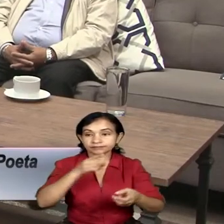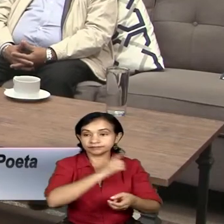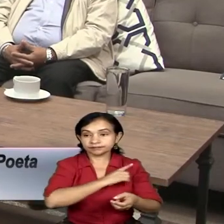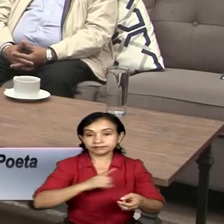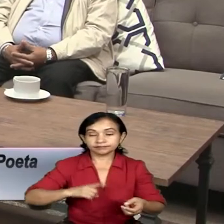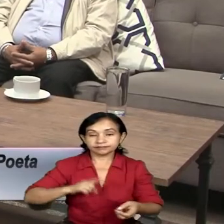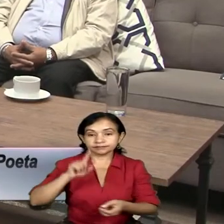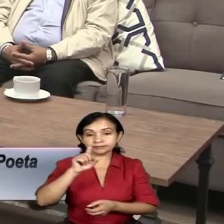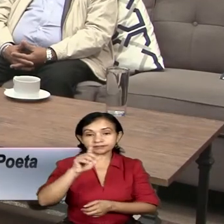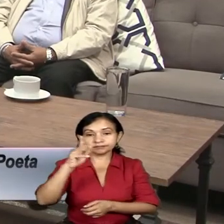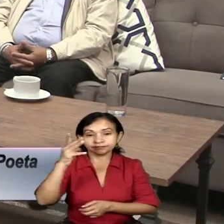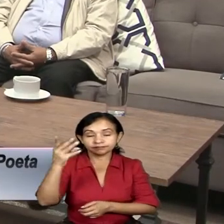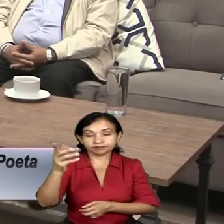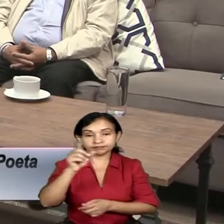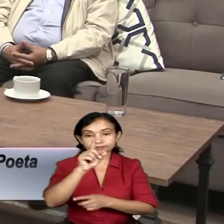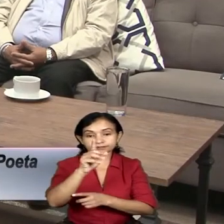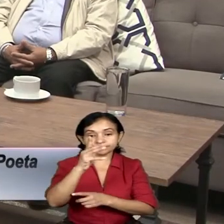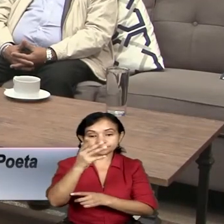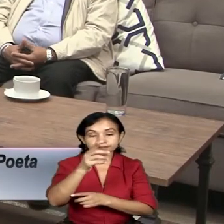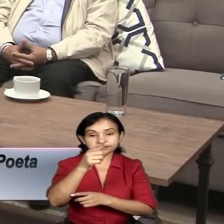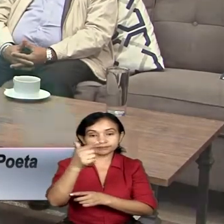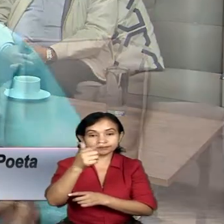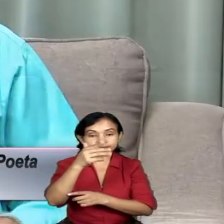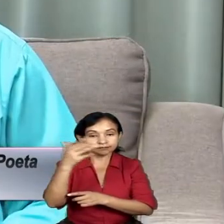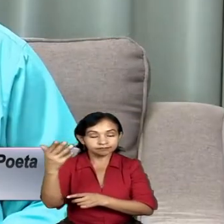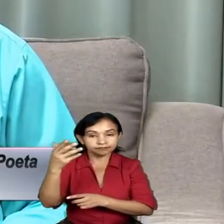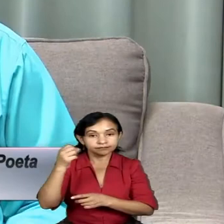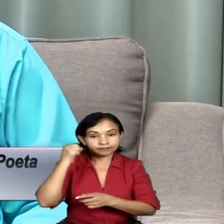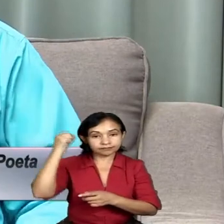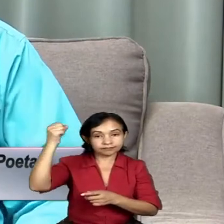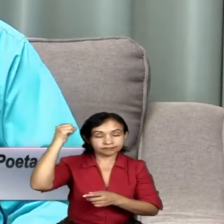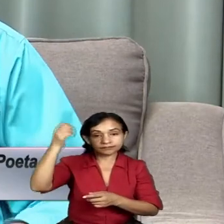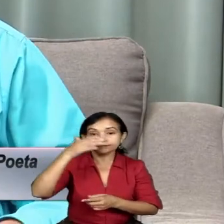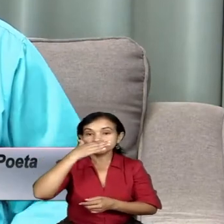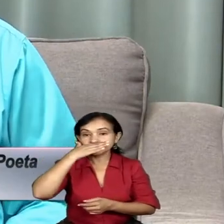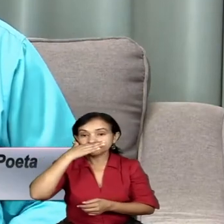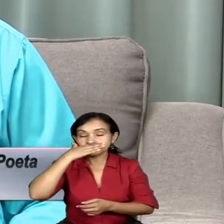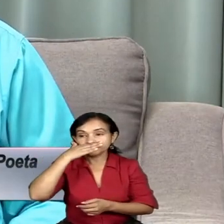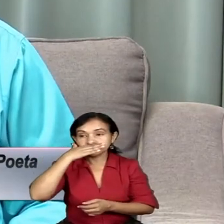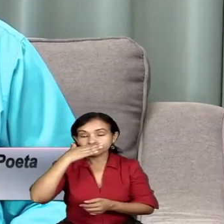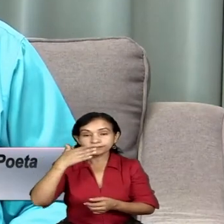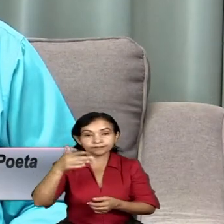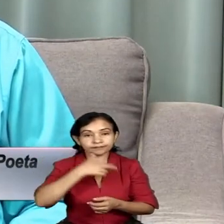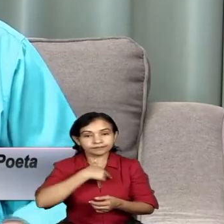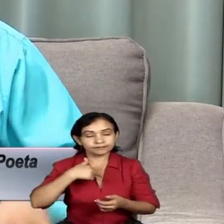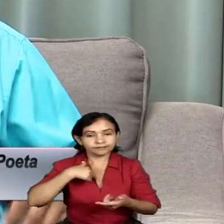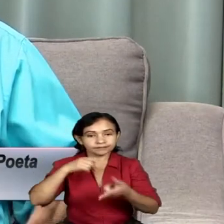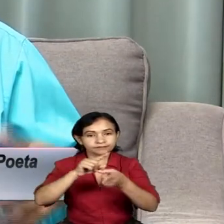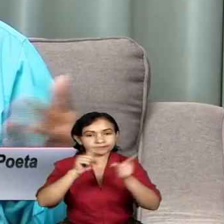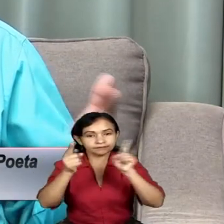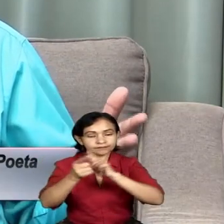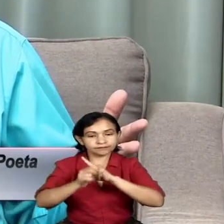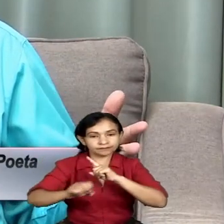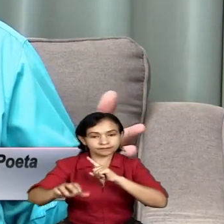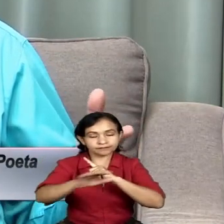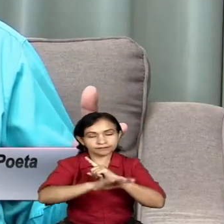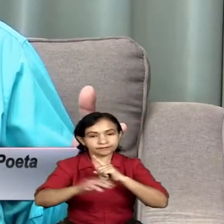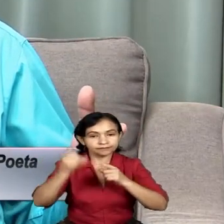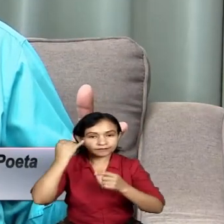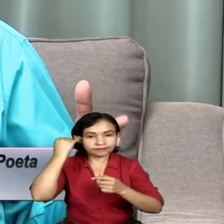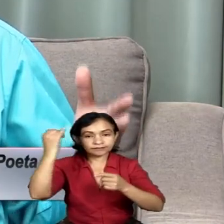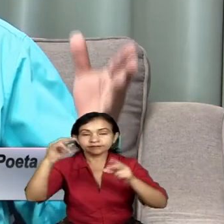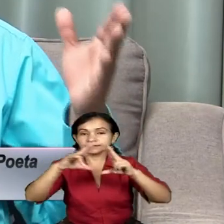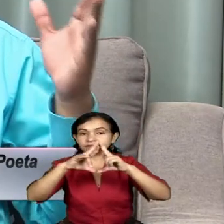19 de julio de 1979, triunfo de la Revolución Popular Sandinista. Con ella vienen cambios sociales, políticos e ideológicos en nuestro